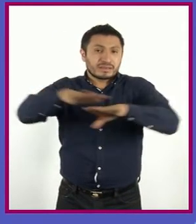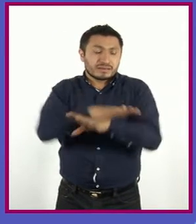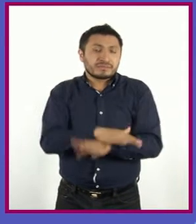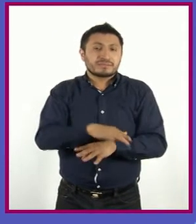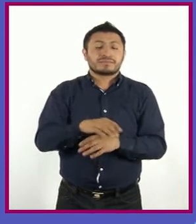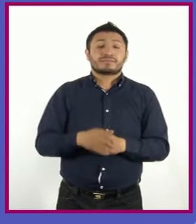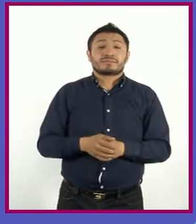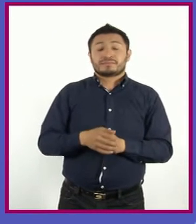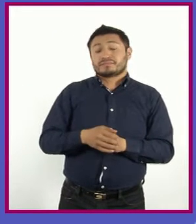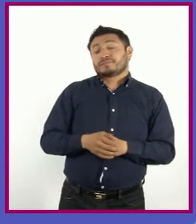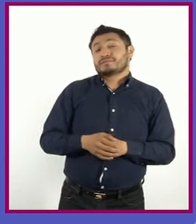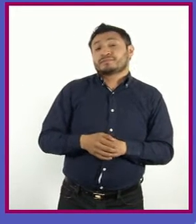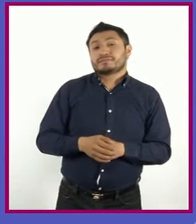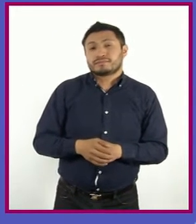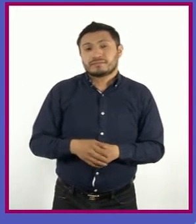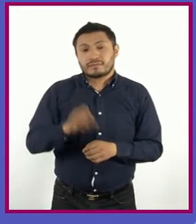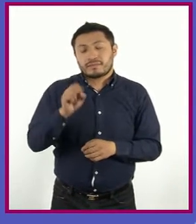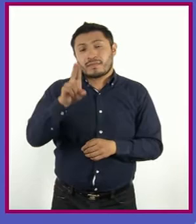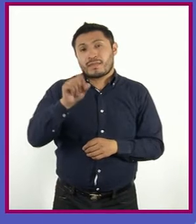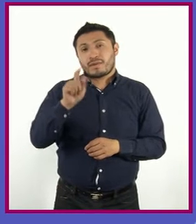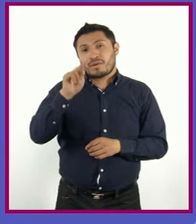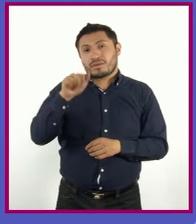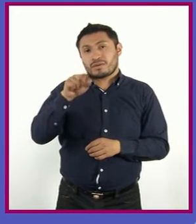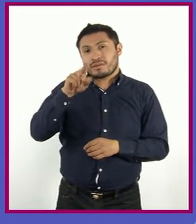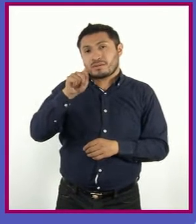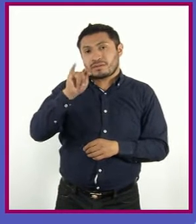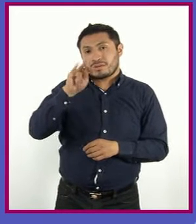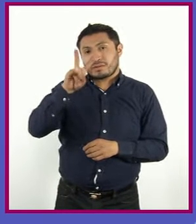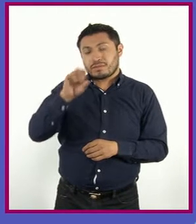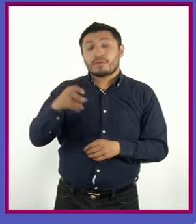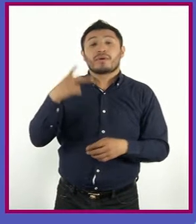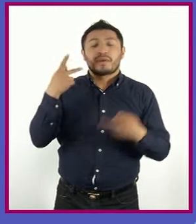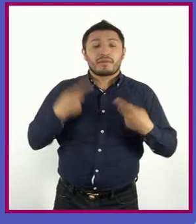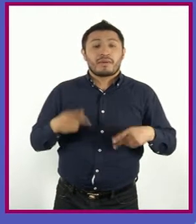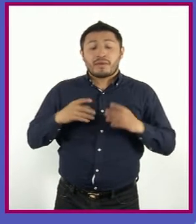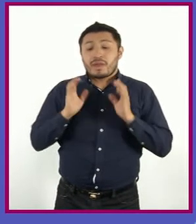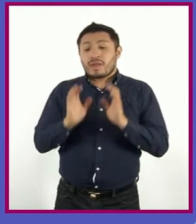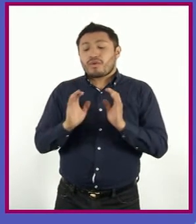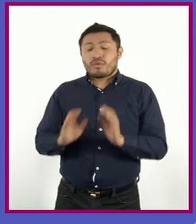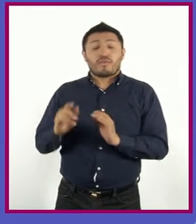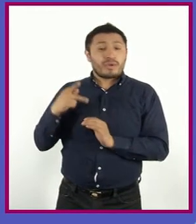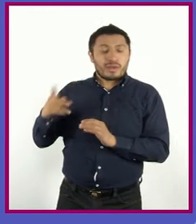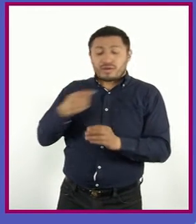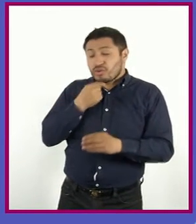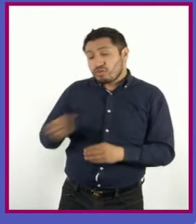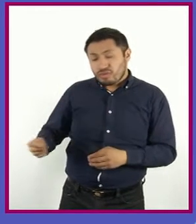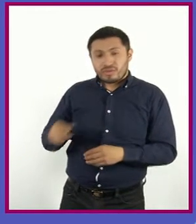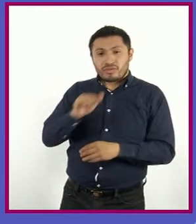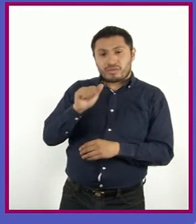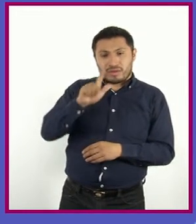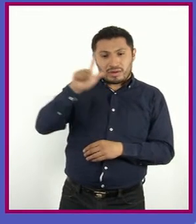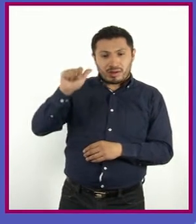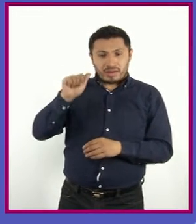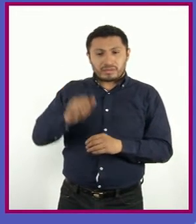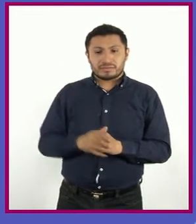sustantivo, pues se habla de la persona que cuidaba de nuestro escritor en su infancia, su aya.